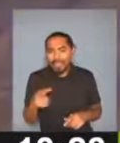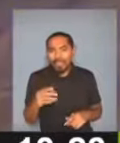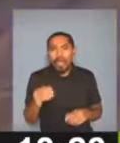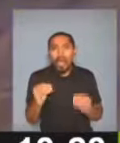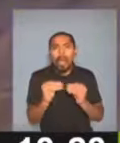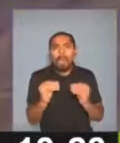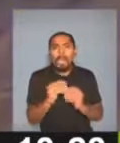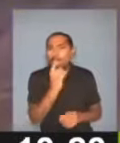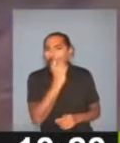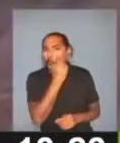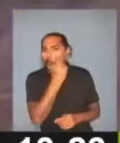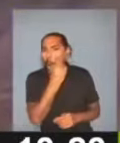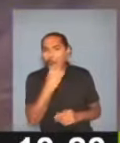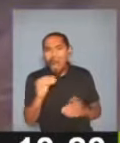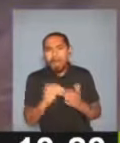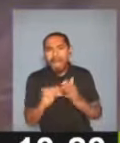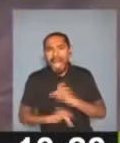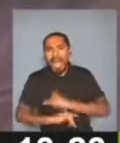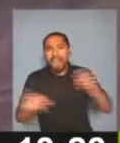¿Cómo estás, Jorge? Buenas tardes.